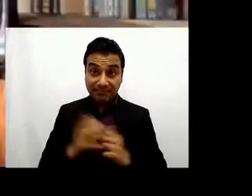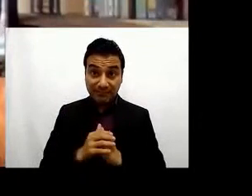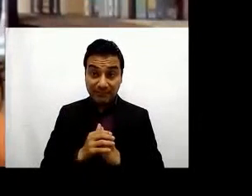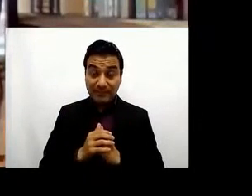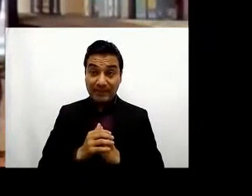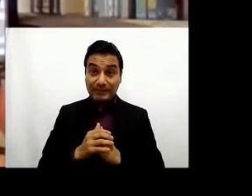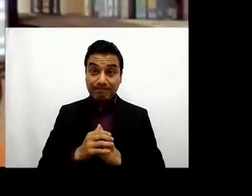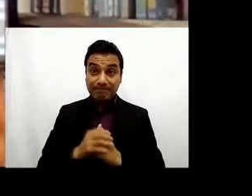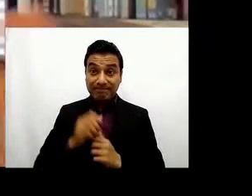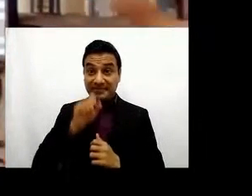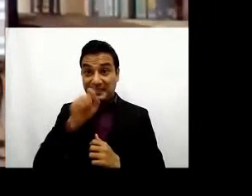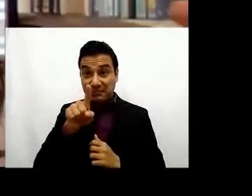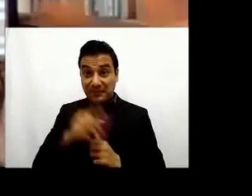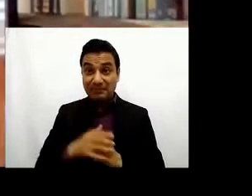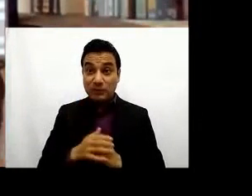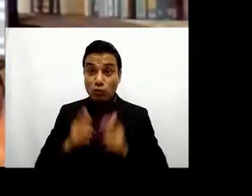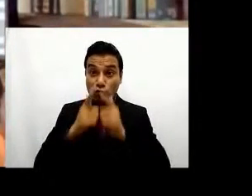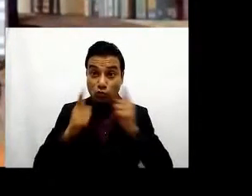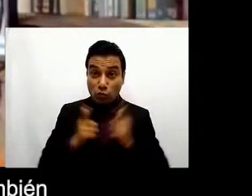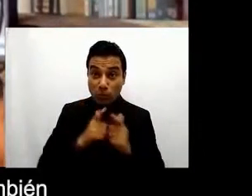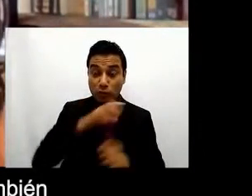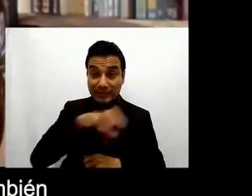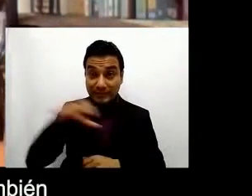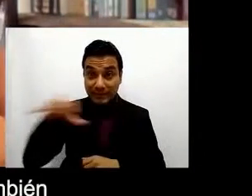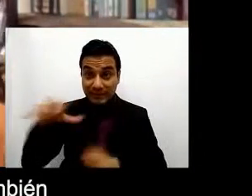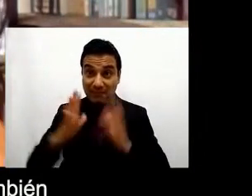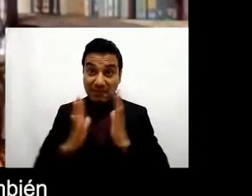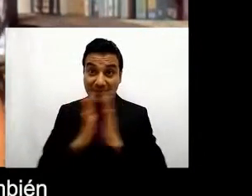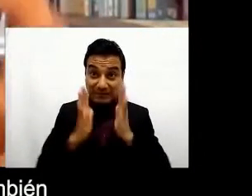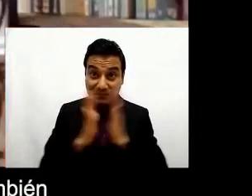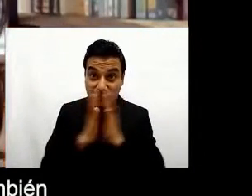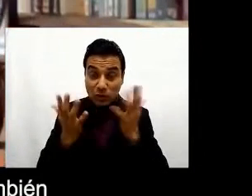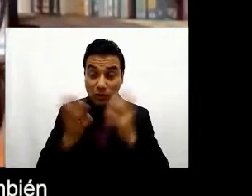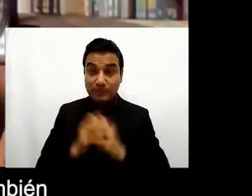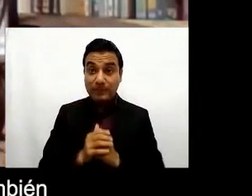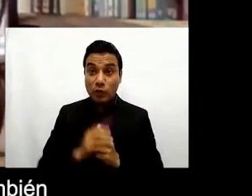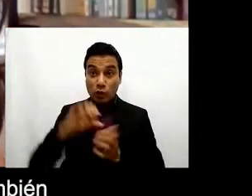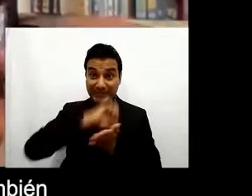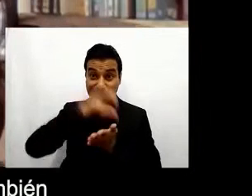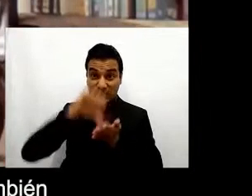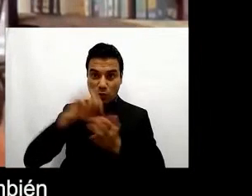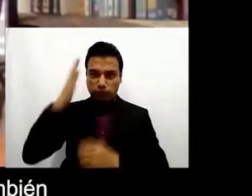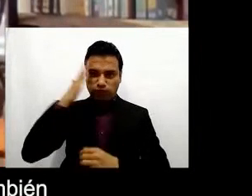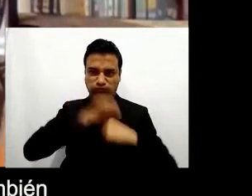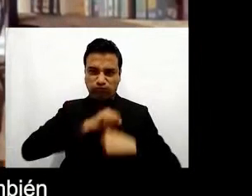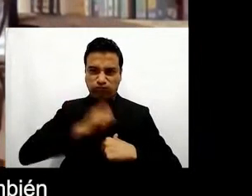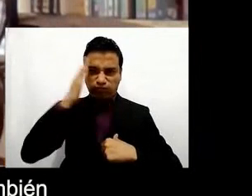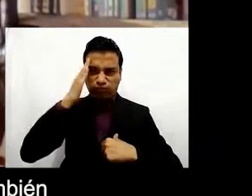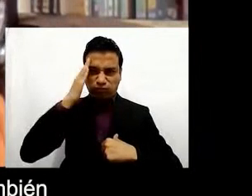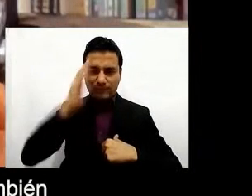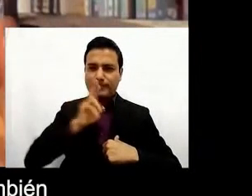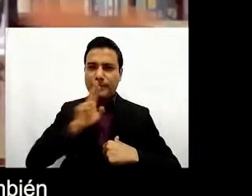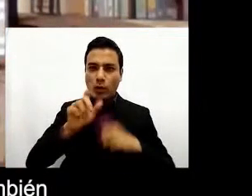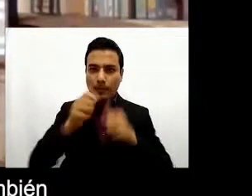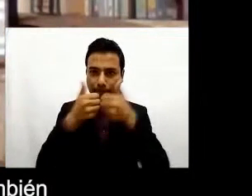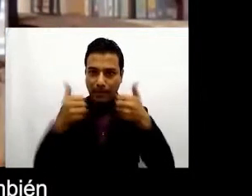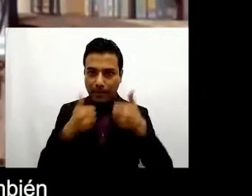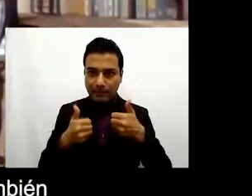participación entre sectores, ya no hablemos de descentralización, porque, bueno, creo que ahí también